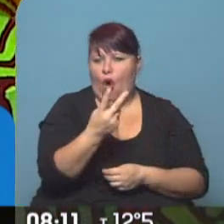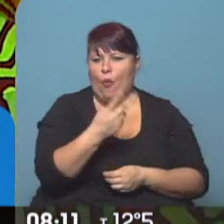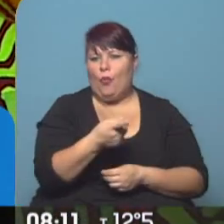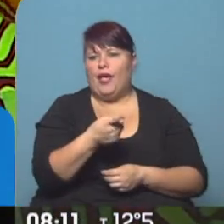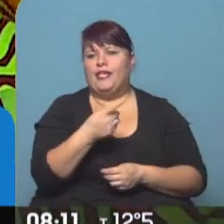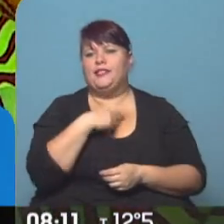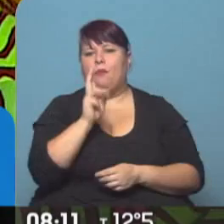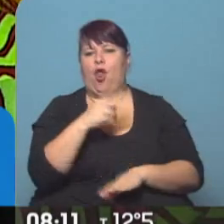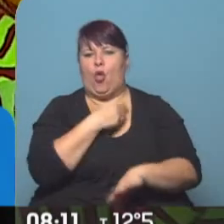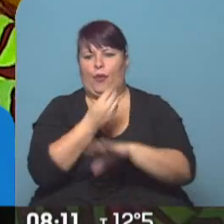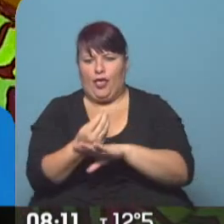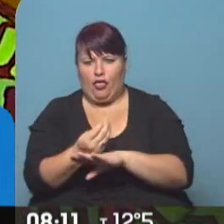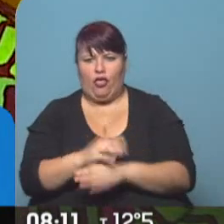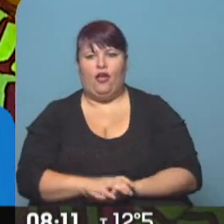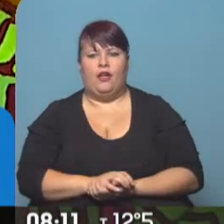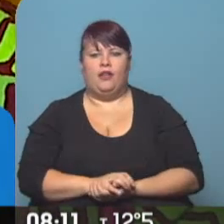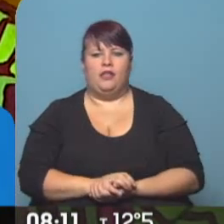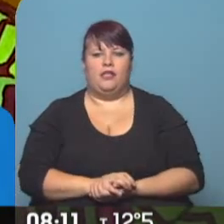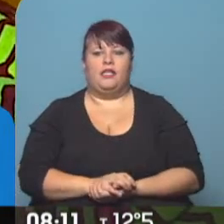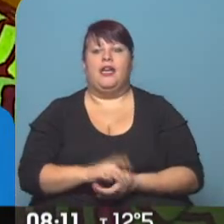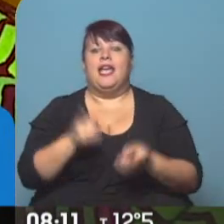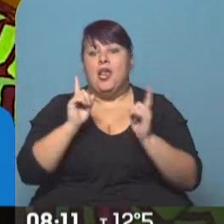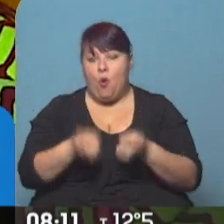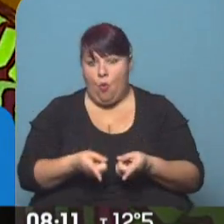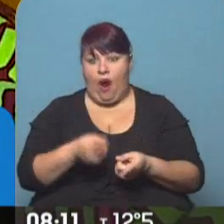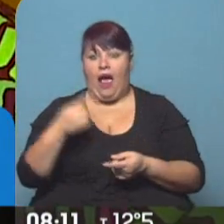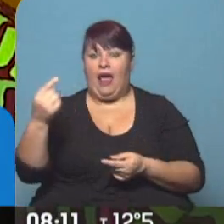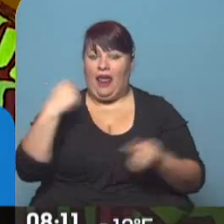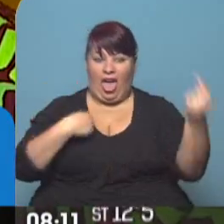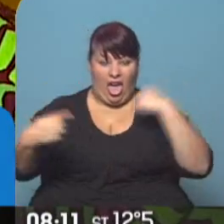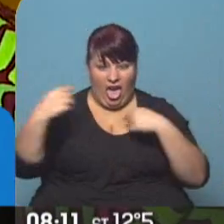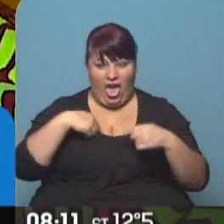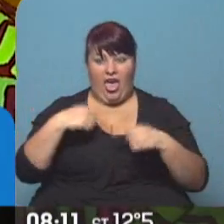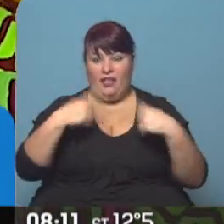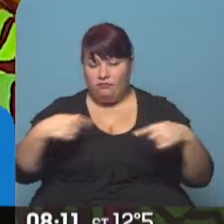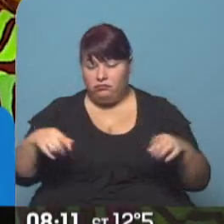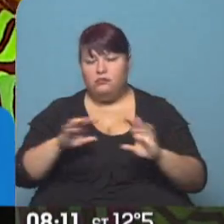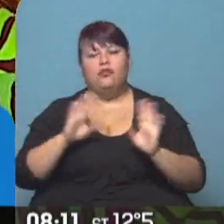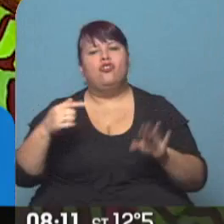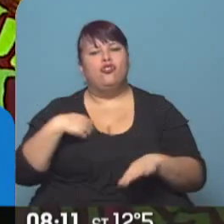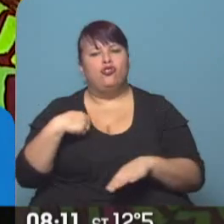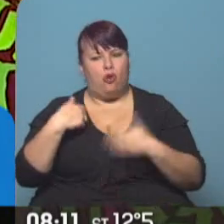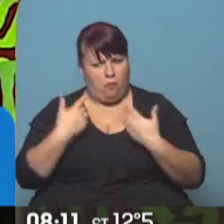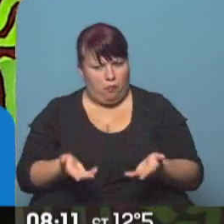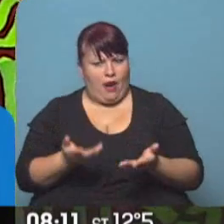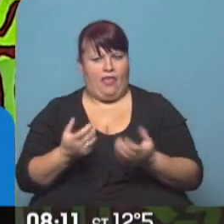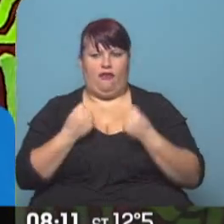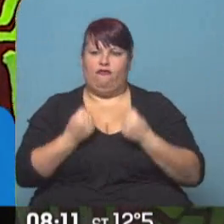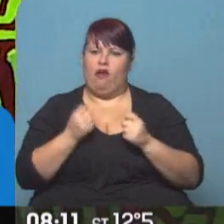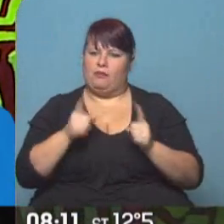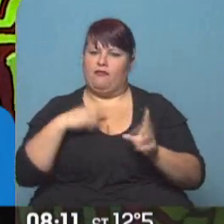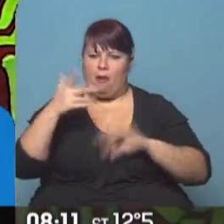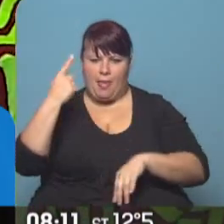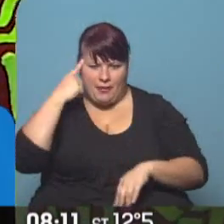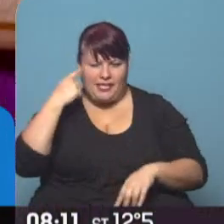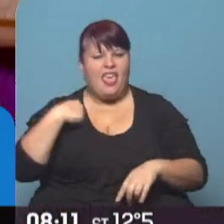me inhabilitaron. Sin embargo, a pesar de esos señalamientos de la macartización, yo he sido capaz de mantenerme firme en mis